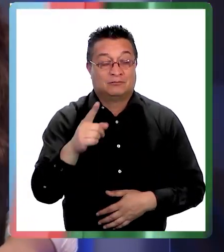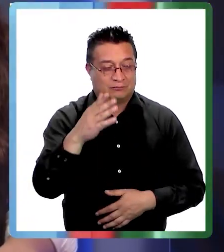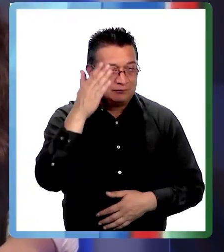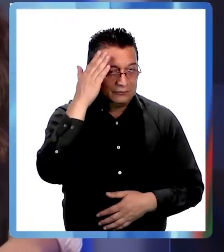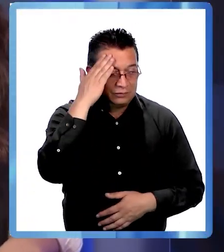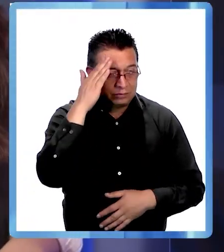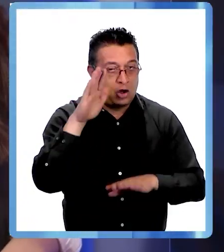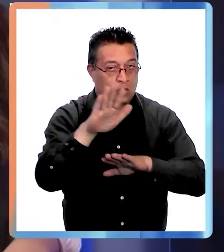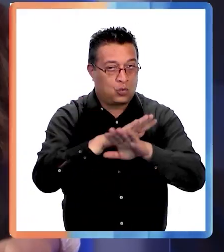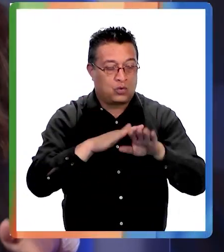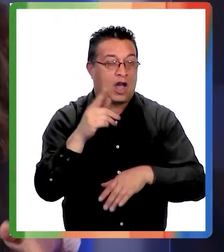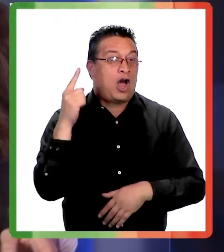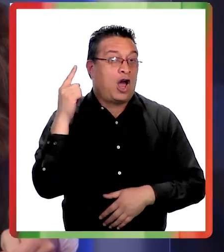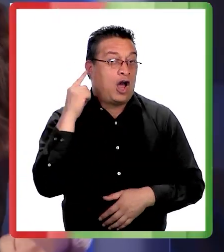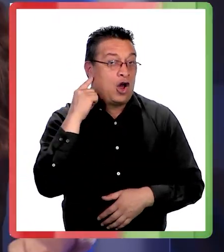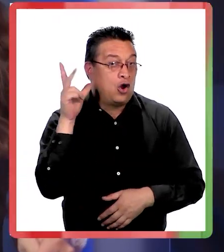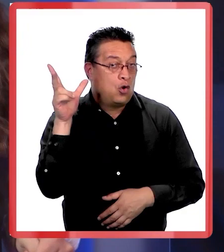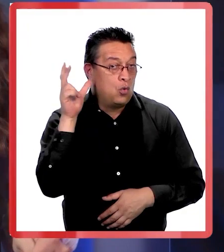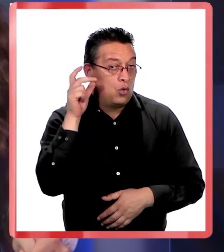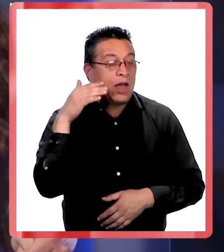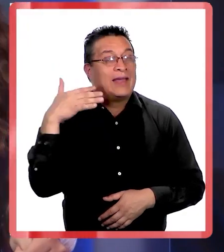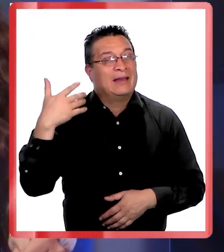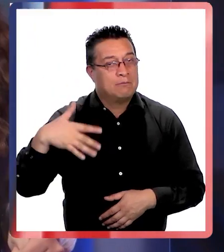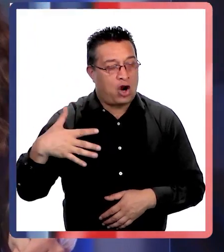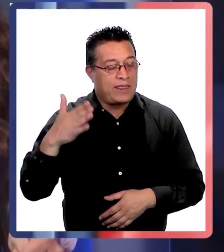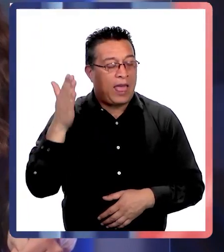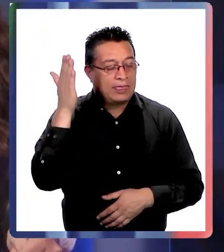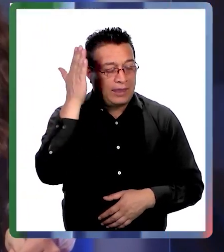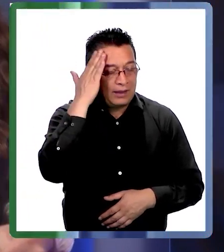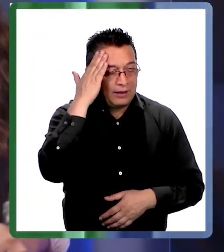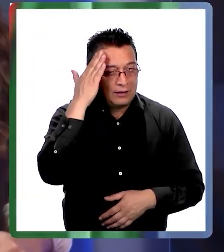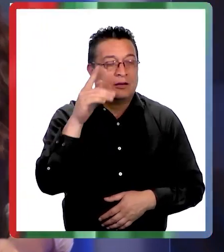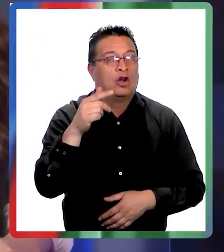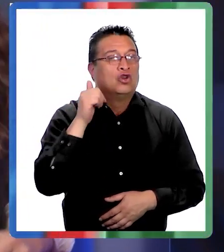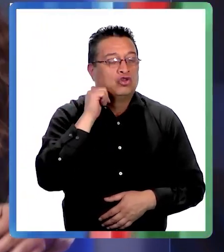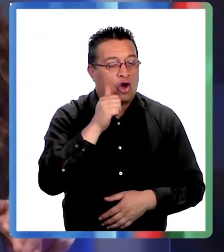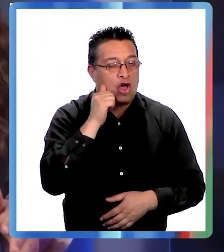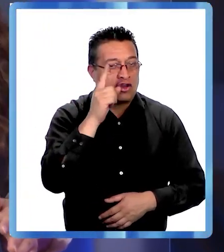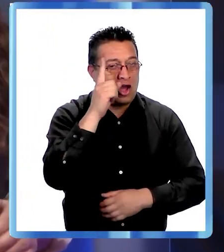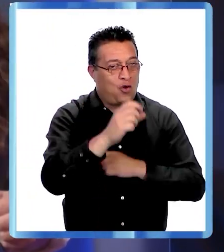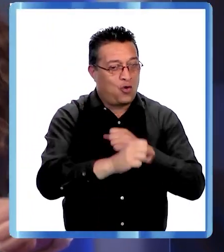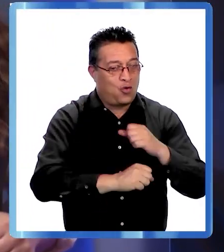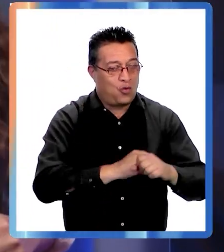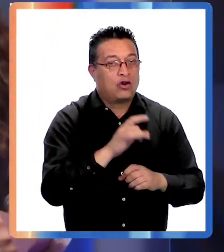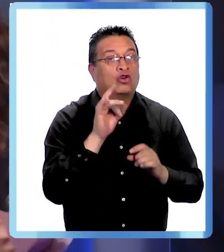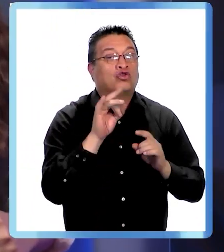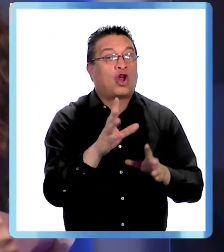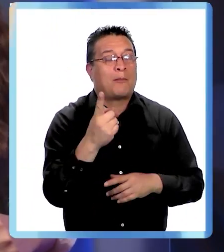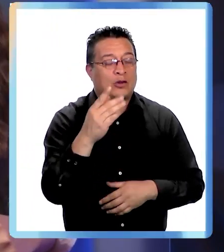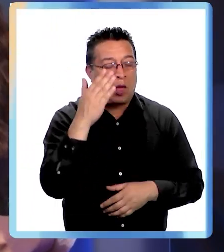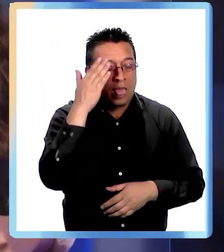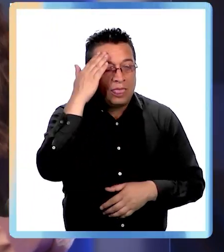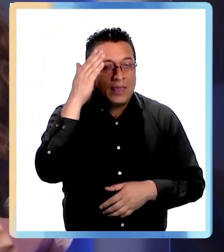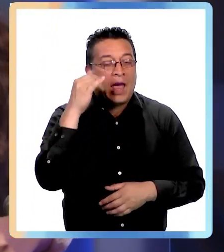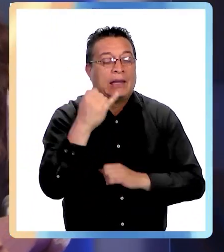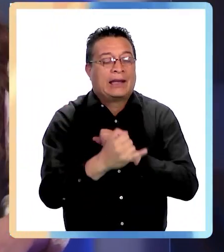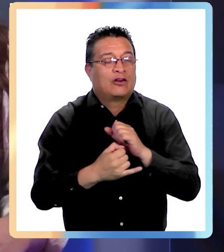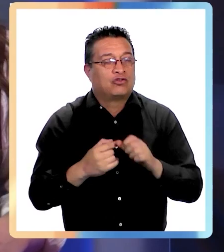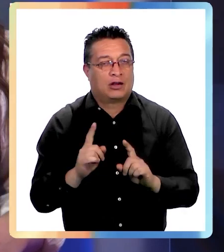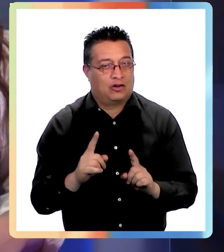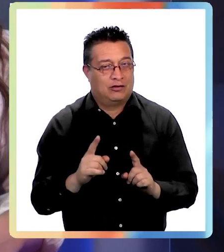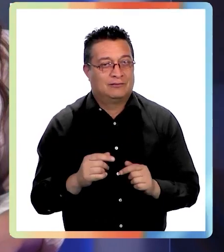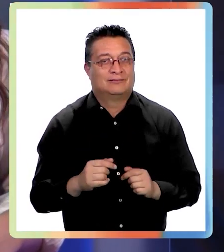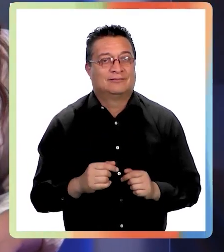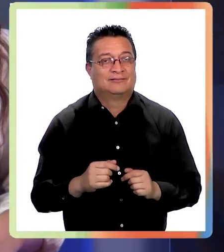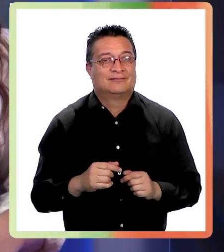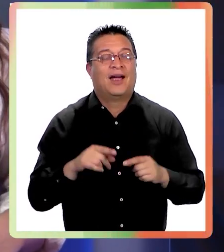Portavoz Noticias. No olvide que el cuidado de la audición es un tema importante a tener en cuenta todos los días del año, no solo el Día